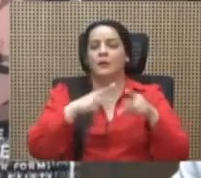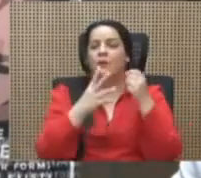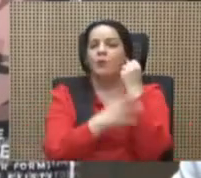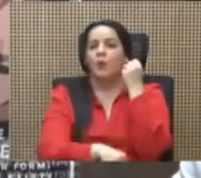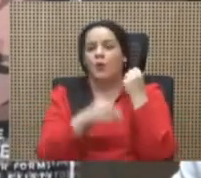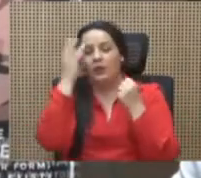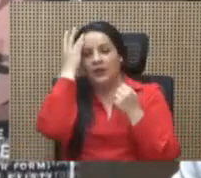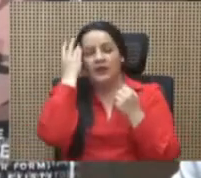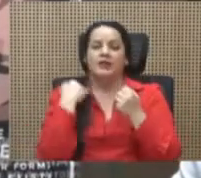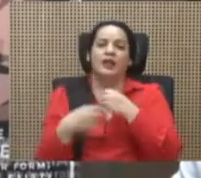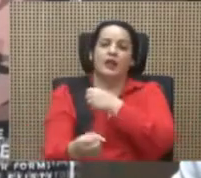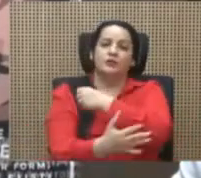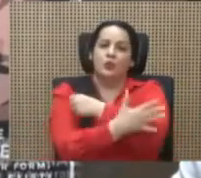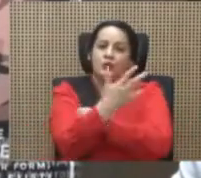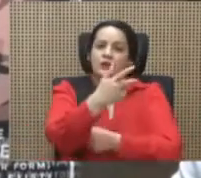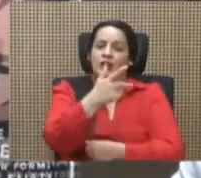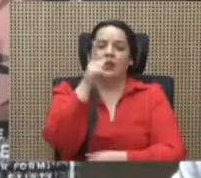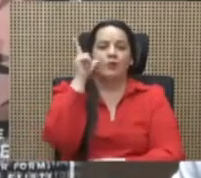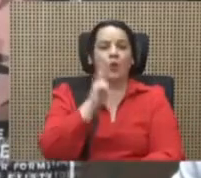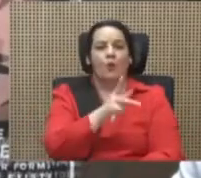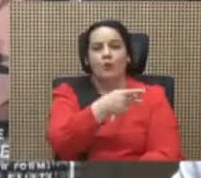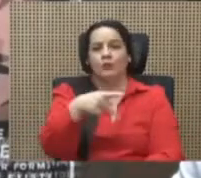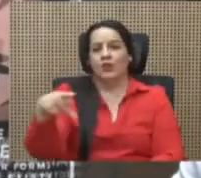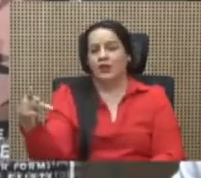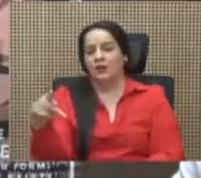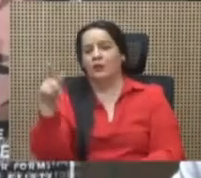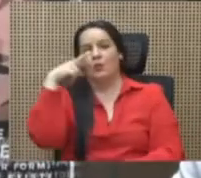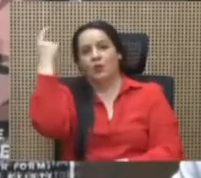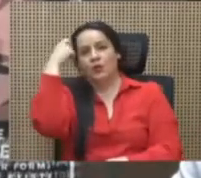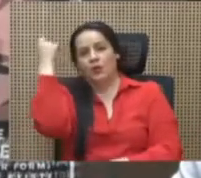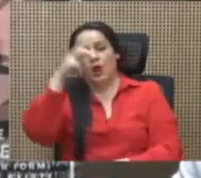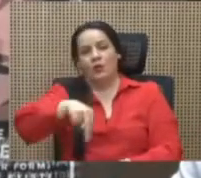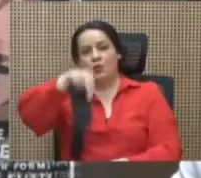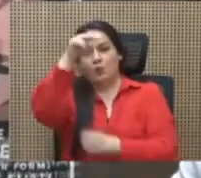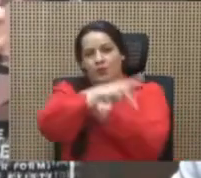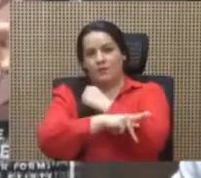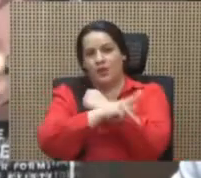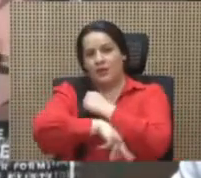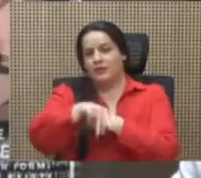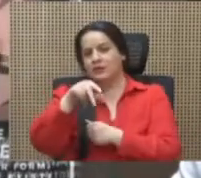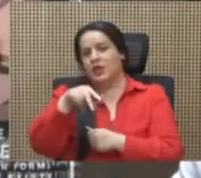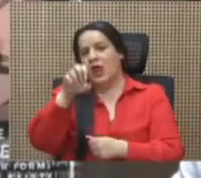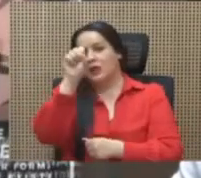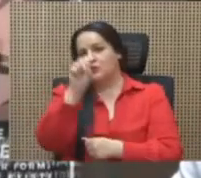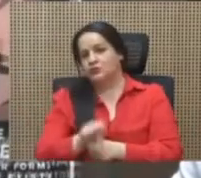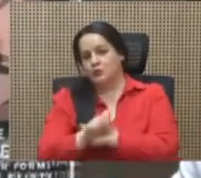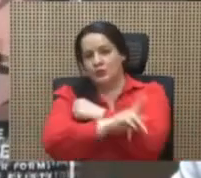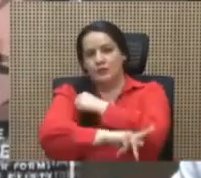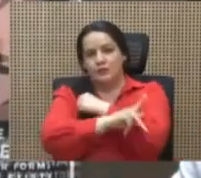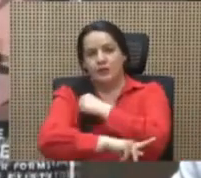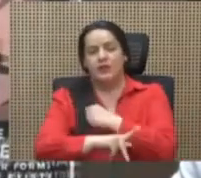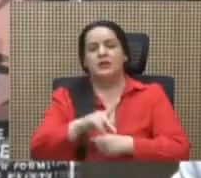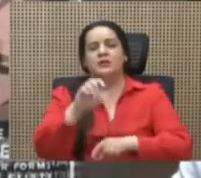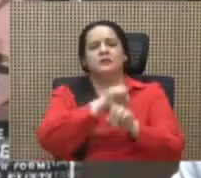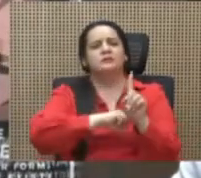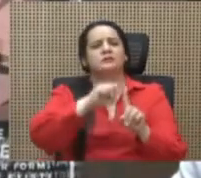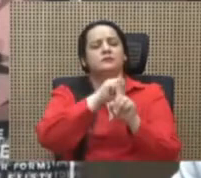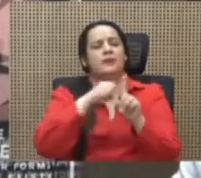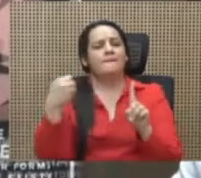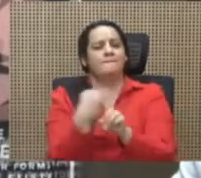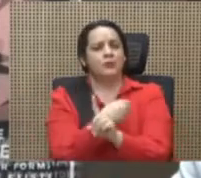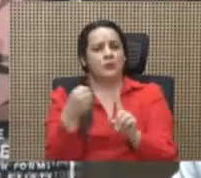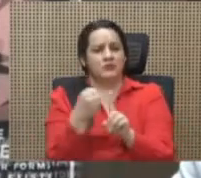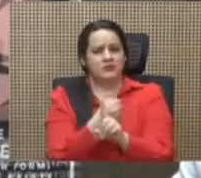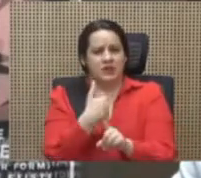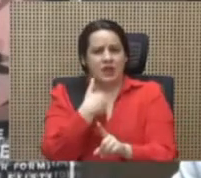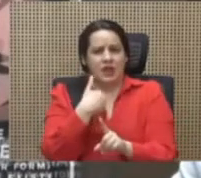las costas de limón de puntarenas de guanacaste la zona norte la zona Sur en las situaciones de violencia que se encuentra por ejemplo